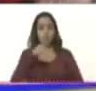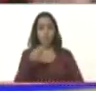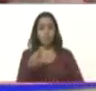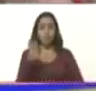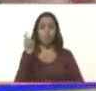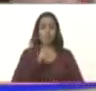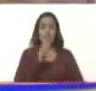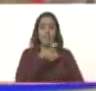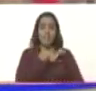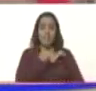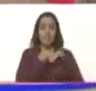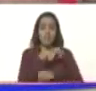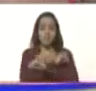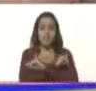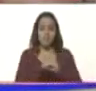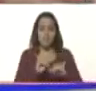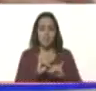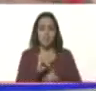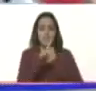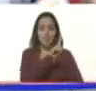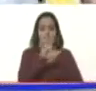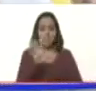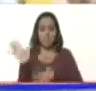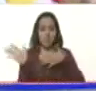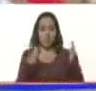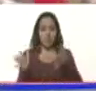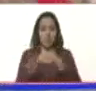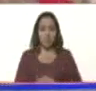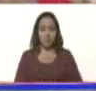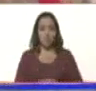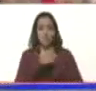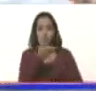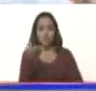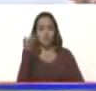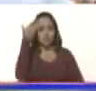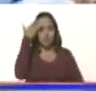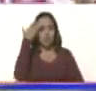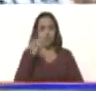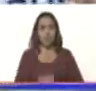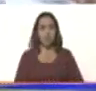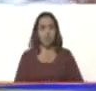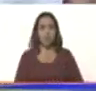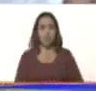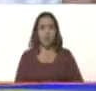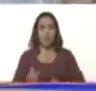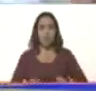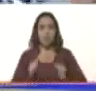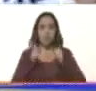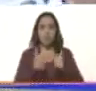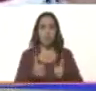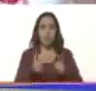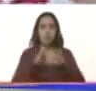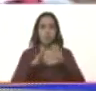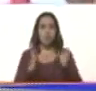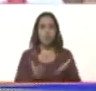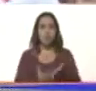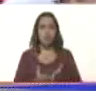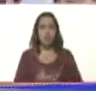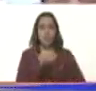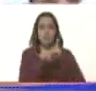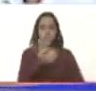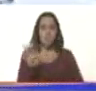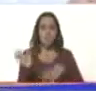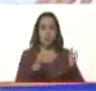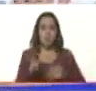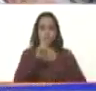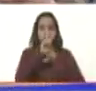y cerrando el 15 de marzo, presidente, que usted sabe, se lanzó al mundo 15 de marzo del 2008 la